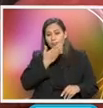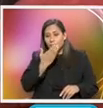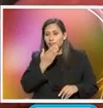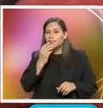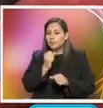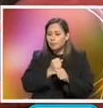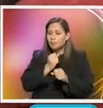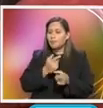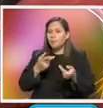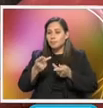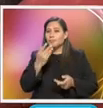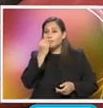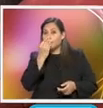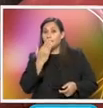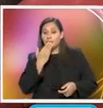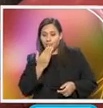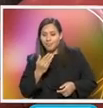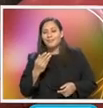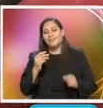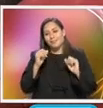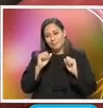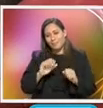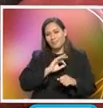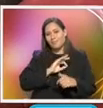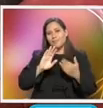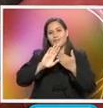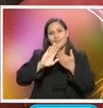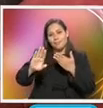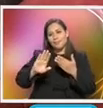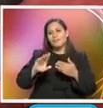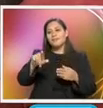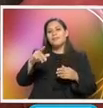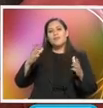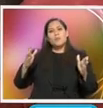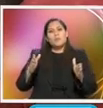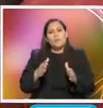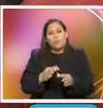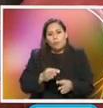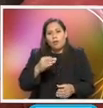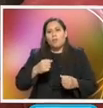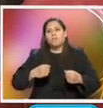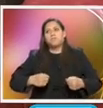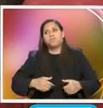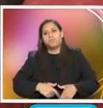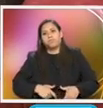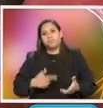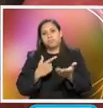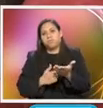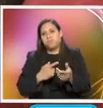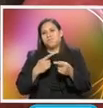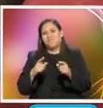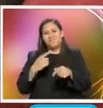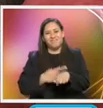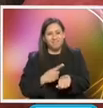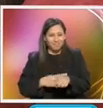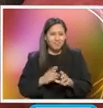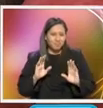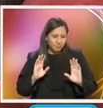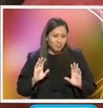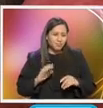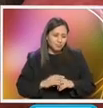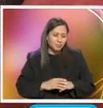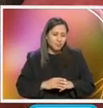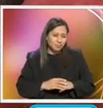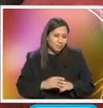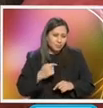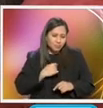de alimentación, pues seguramente podemos evitar desnutrición, obesidad y otras enfermedades que ahora sí que